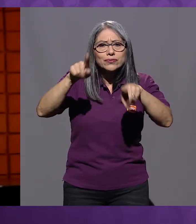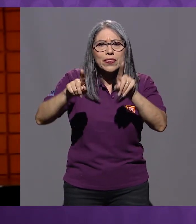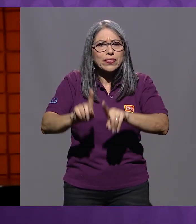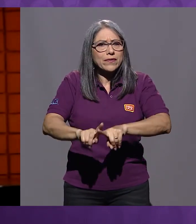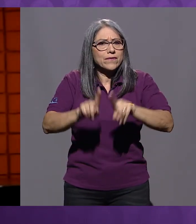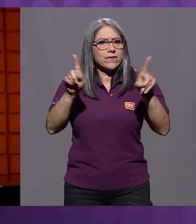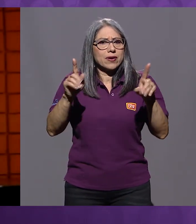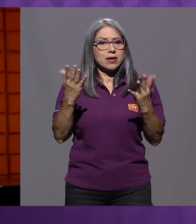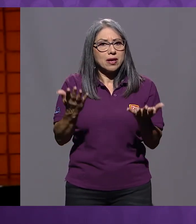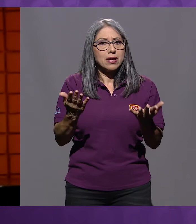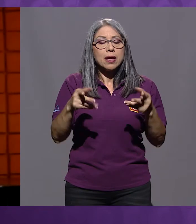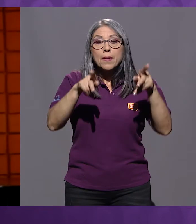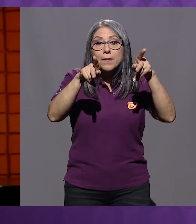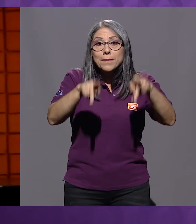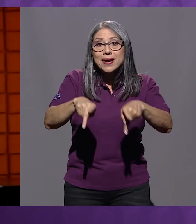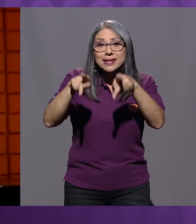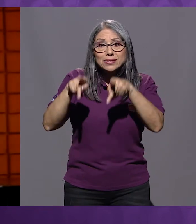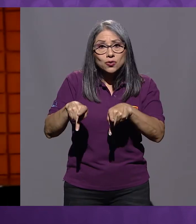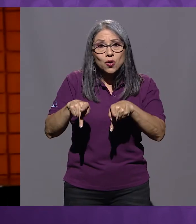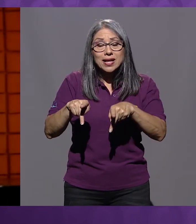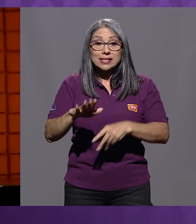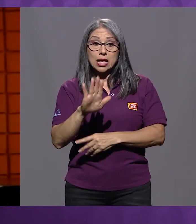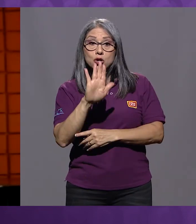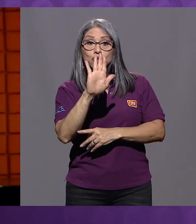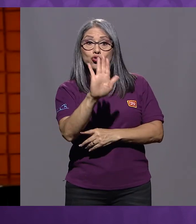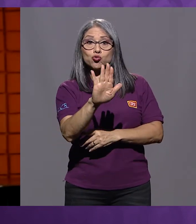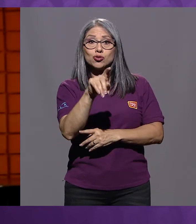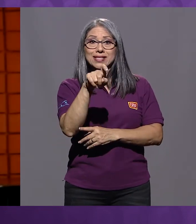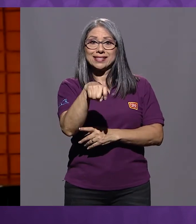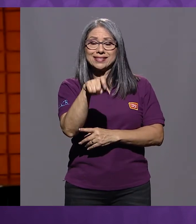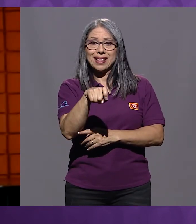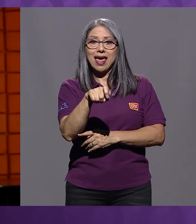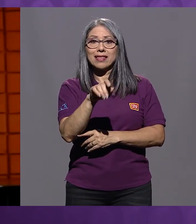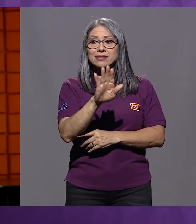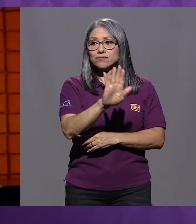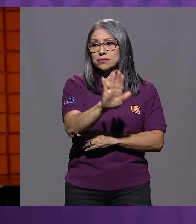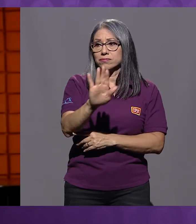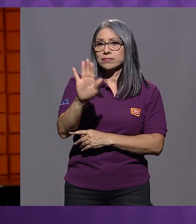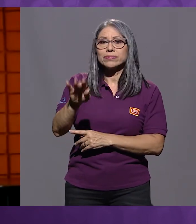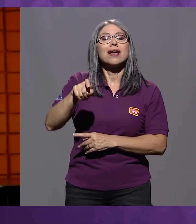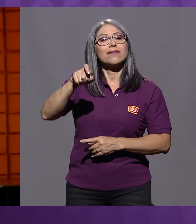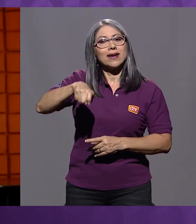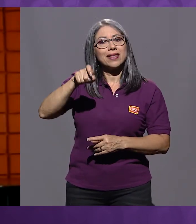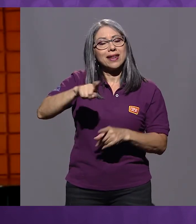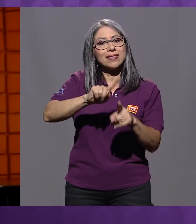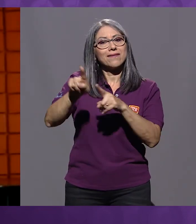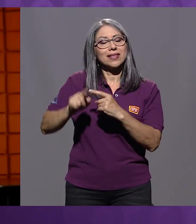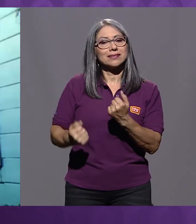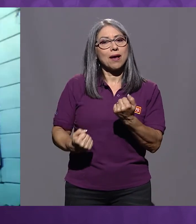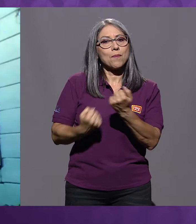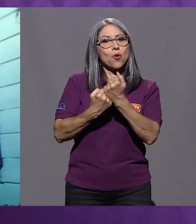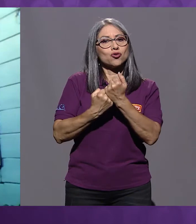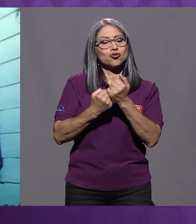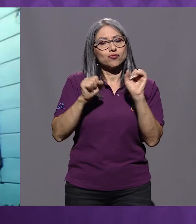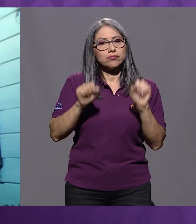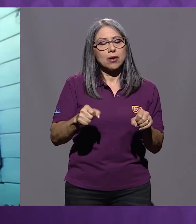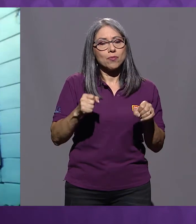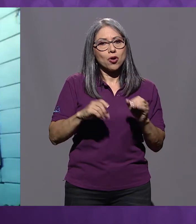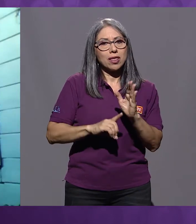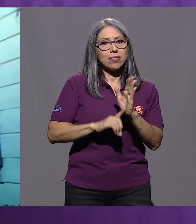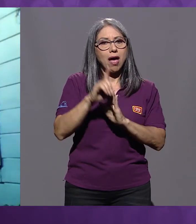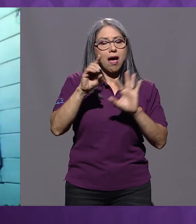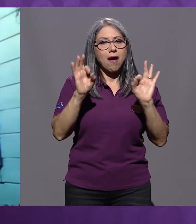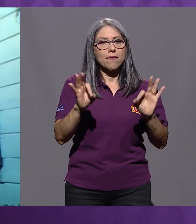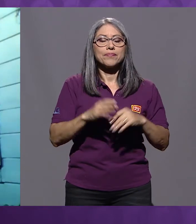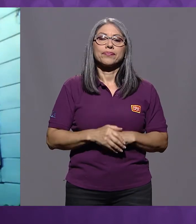que las personas requieren desde sus necesidades diferentes apoyos para su desarrollo. Los elementos